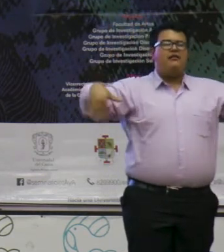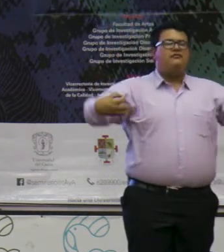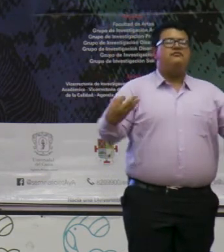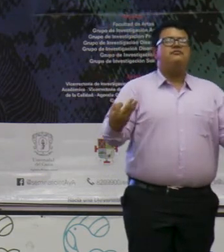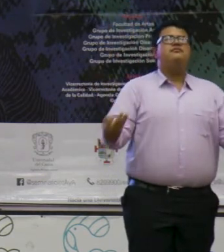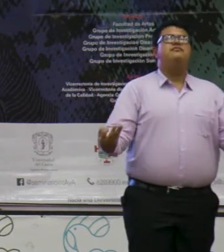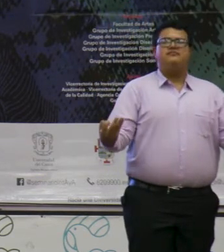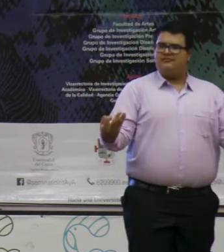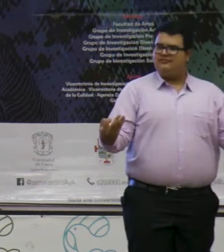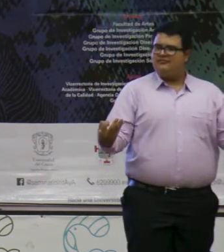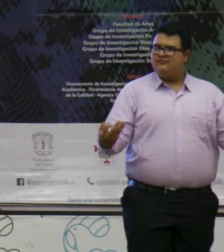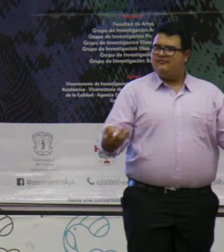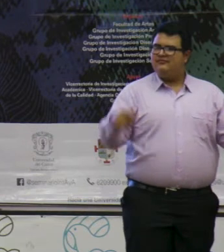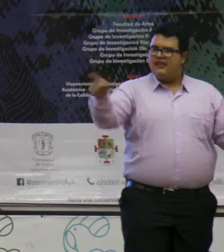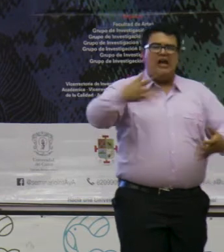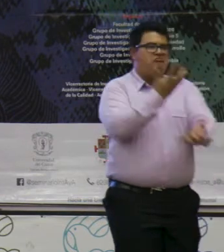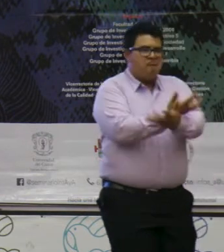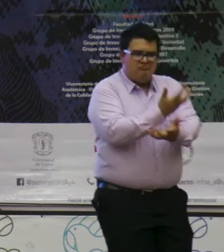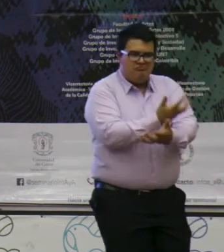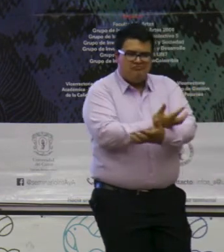pegas. Ciencias.